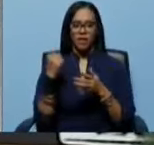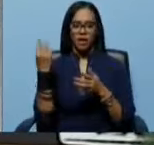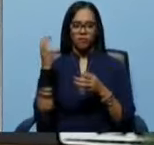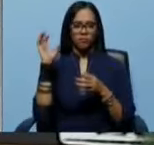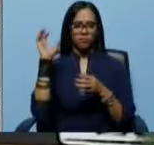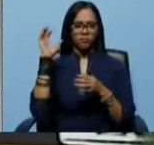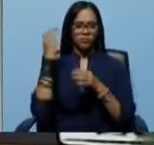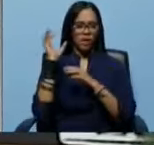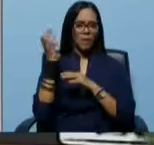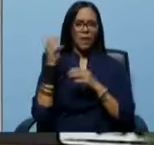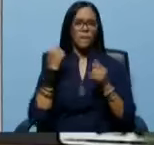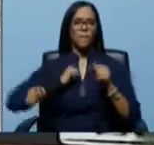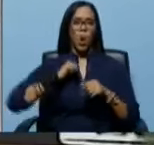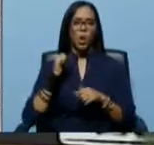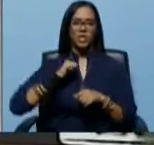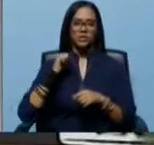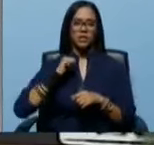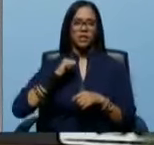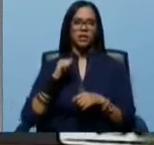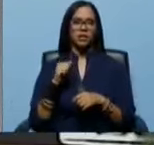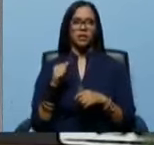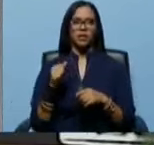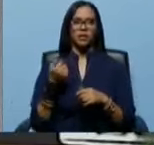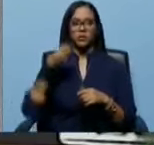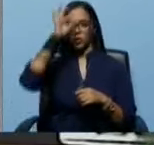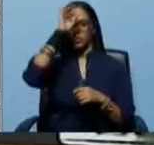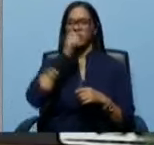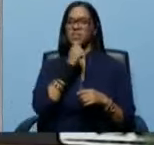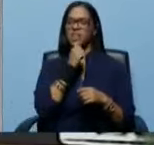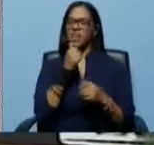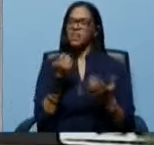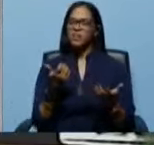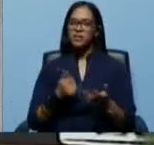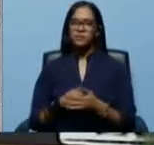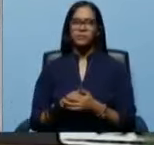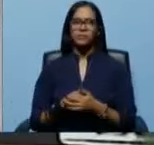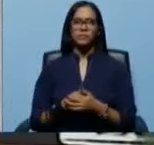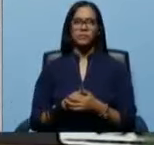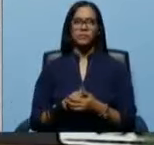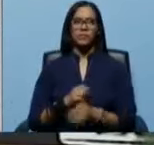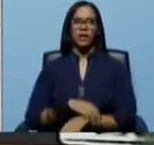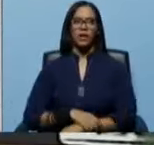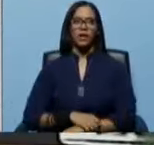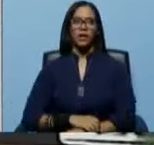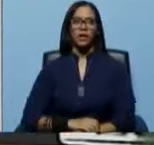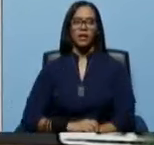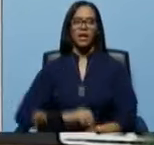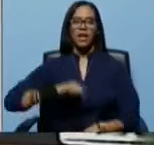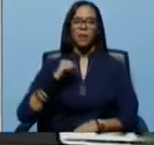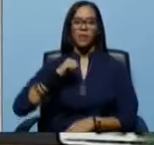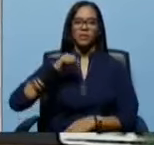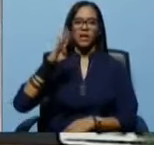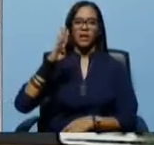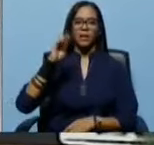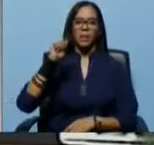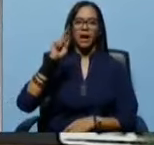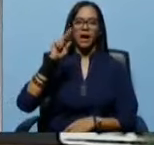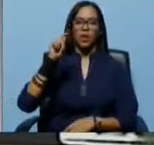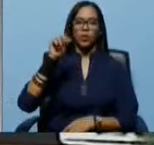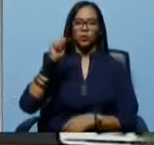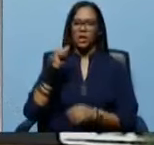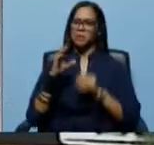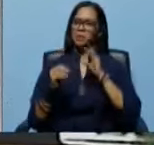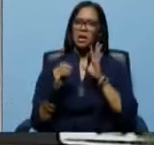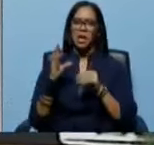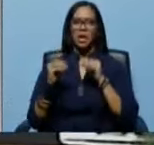policía. Una patrulla de la policía, yo no sabía quiénes eran. Y era la policía de Baruta. Me puse a conversar